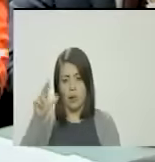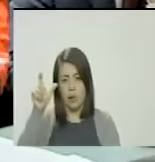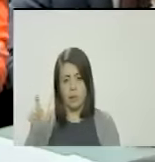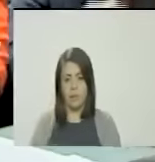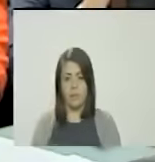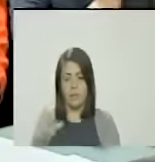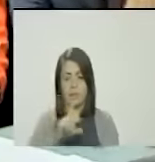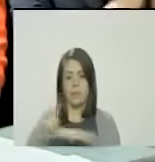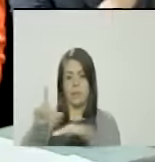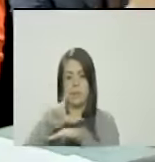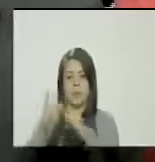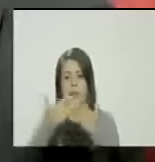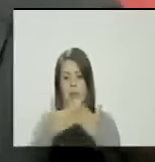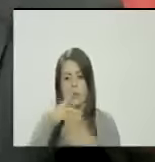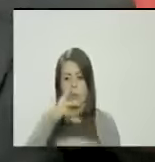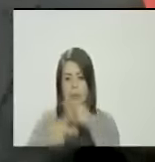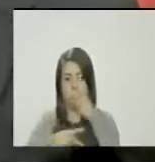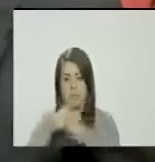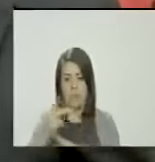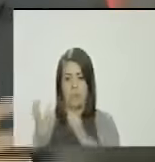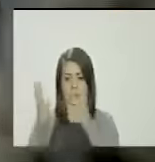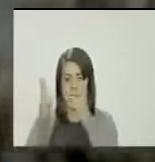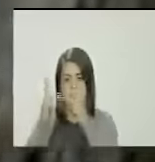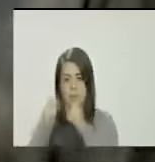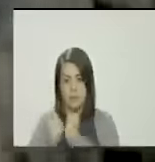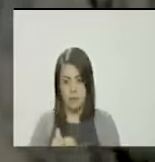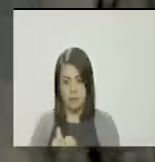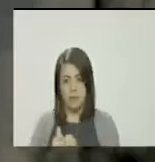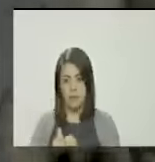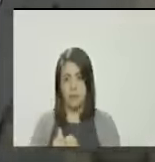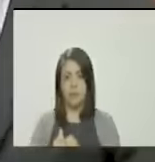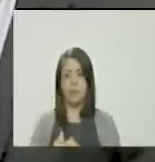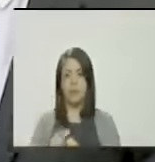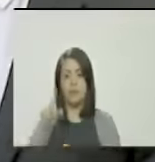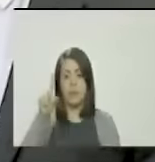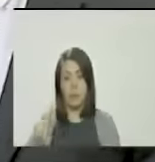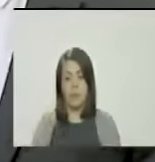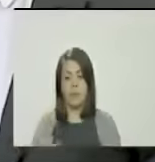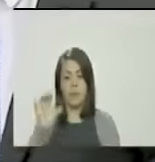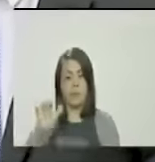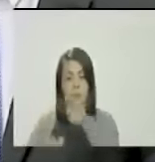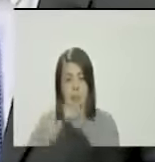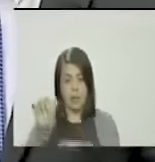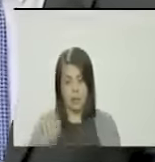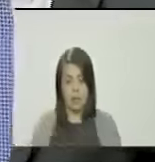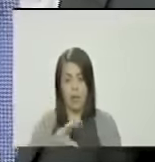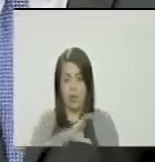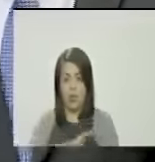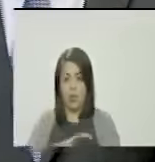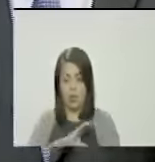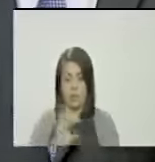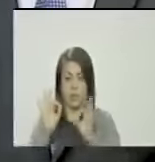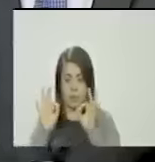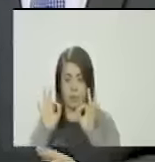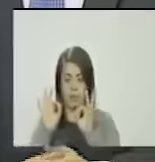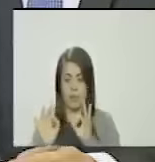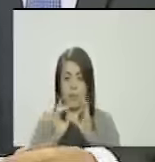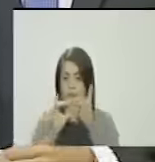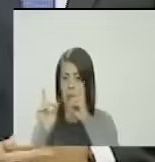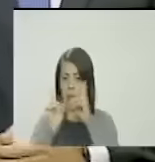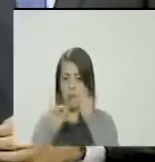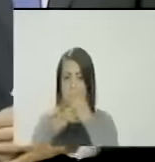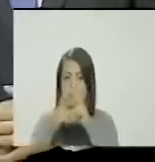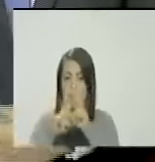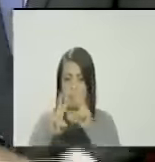Palencia, licenciado en Estudios Políticos y Administrativos, quien además ha sido secretario de la Comisión Especial para el Diálogo,